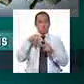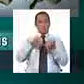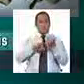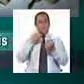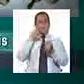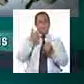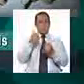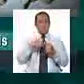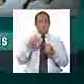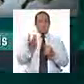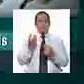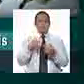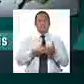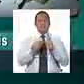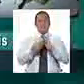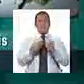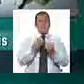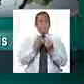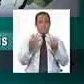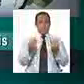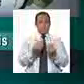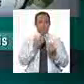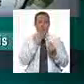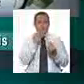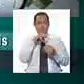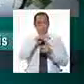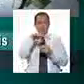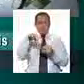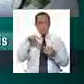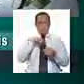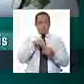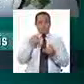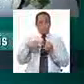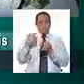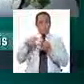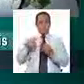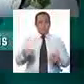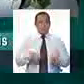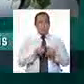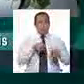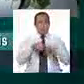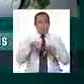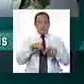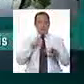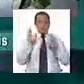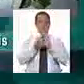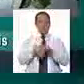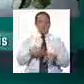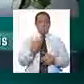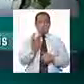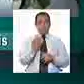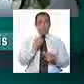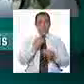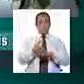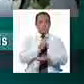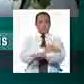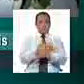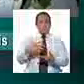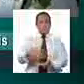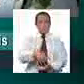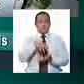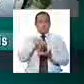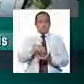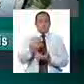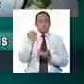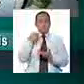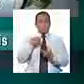la papa de distintas formas, texturas y sabores, ¿no? Toda la diversidad que se puede hacer. Estas papas han sido cosechadas el día de ayer,